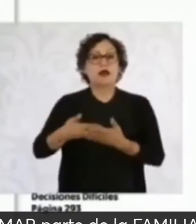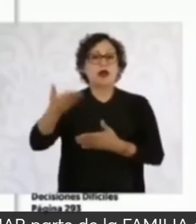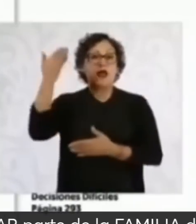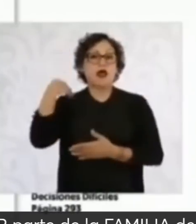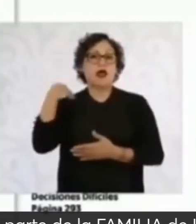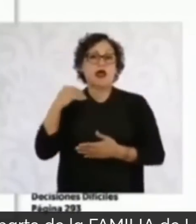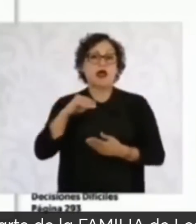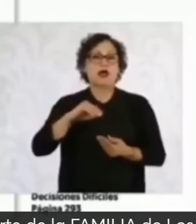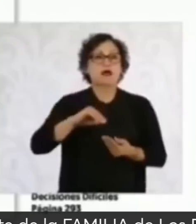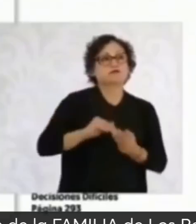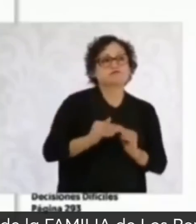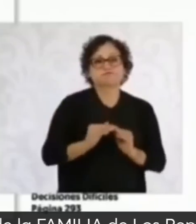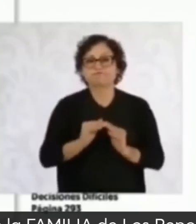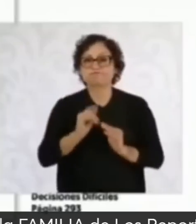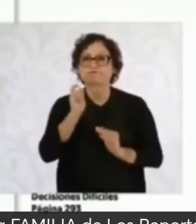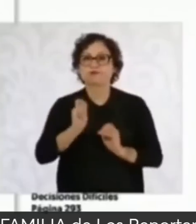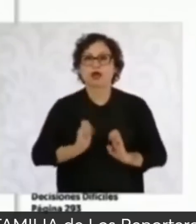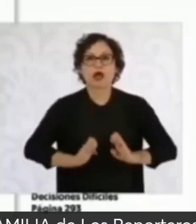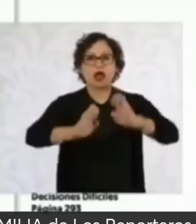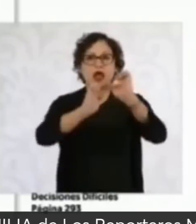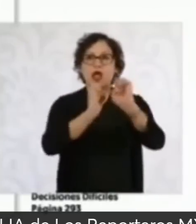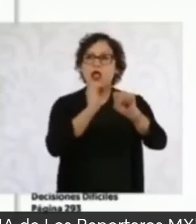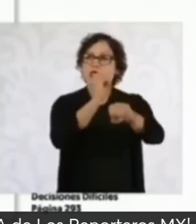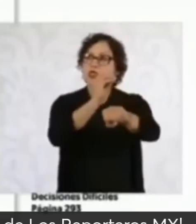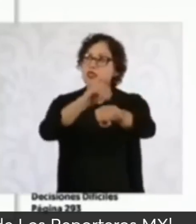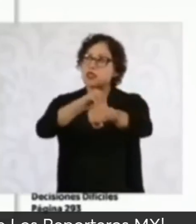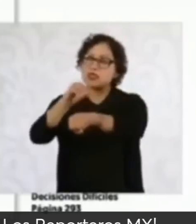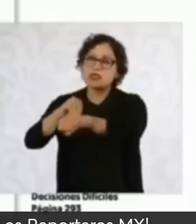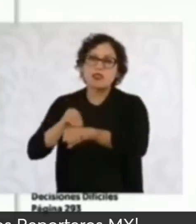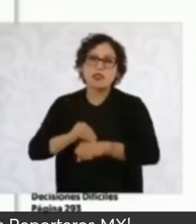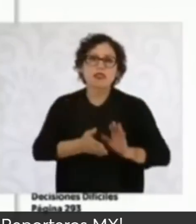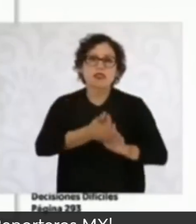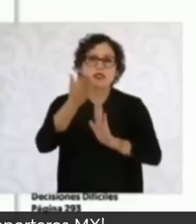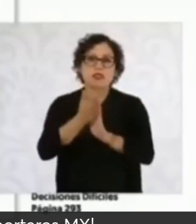Lo conocimos muy bien en la Ciudad de México.